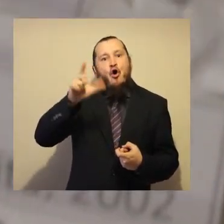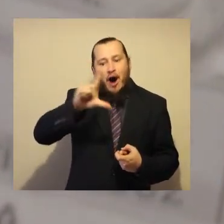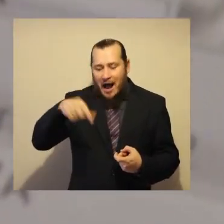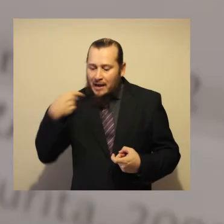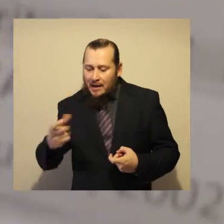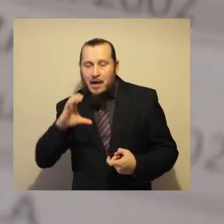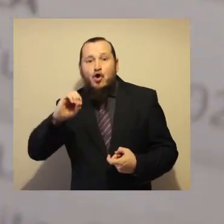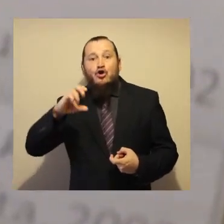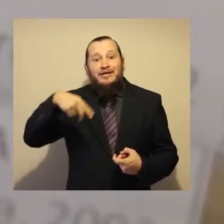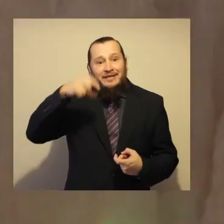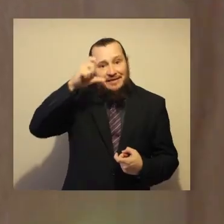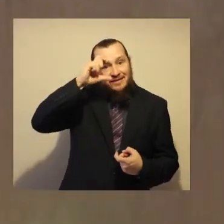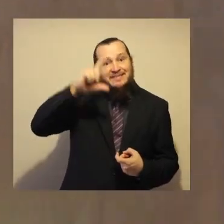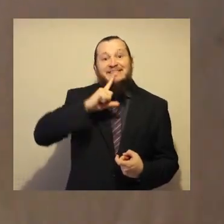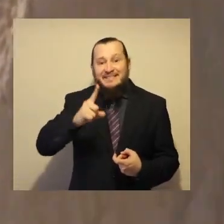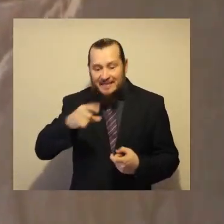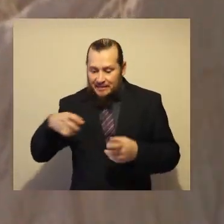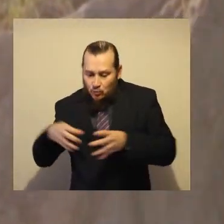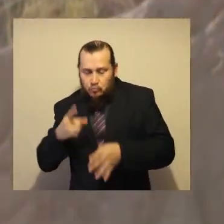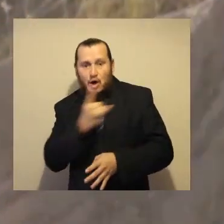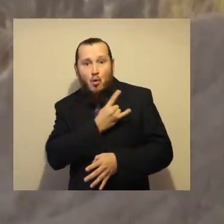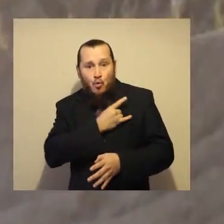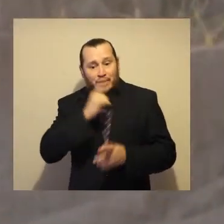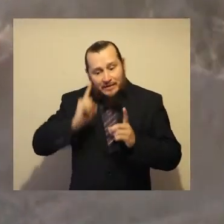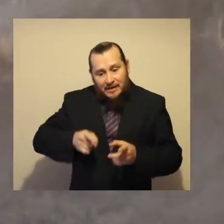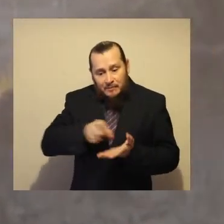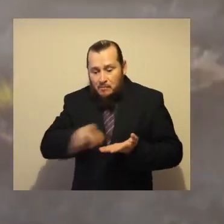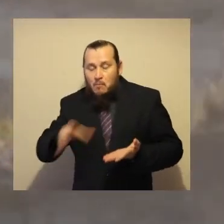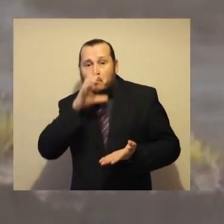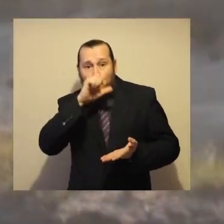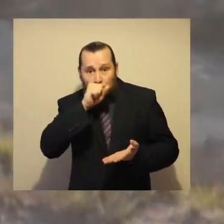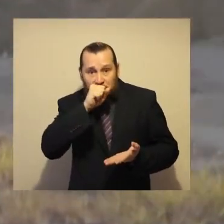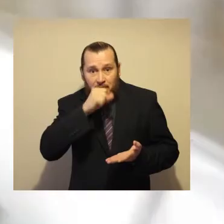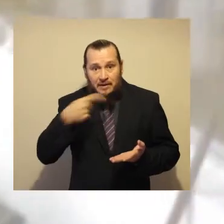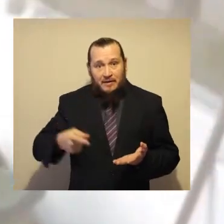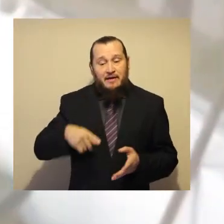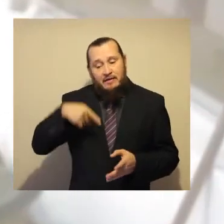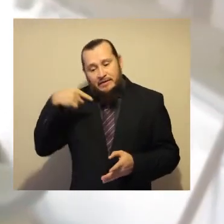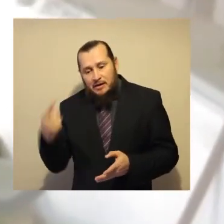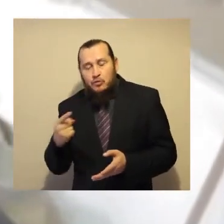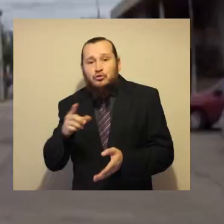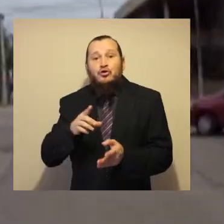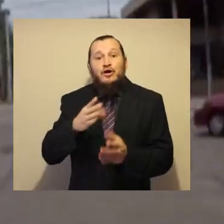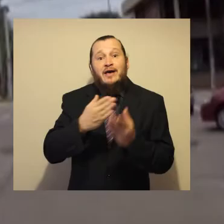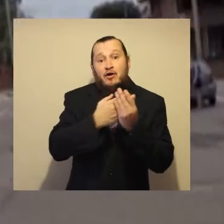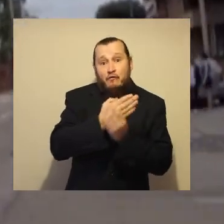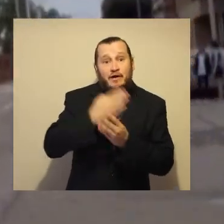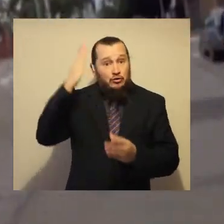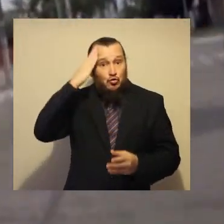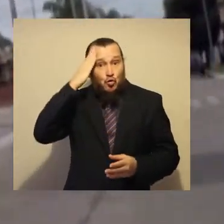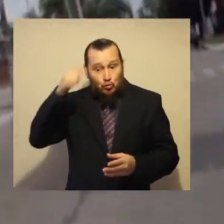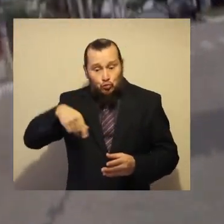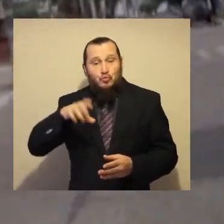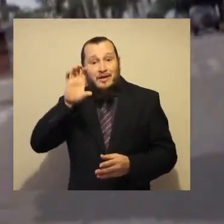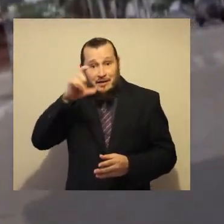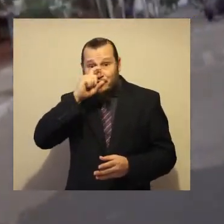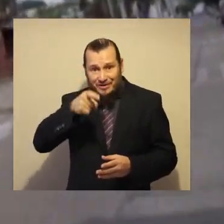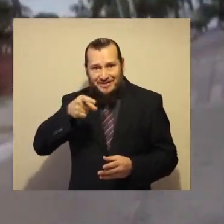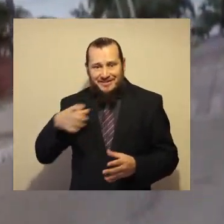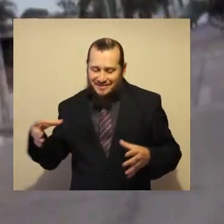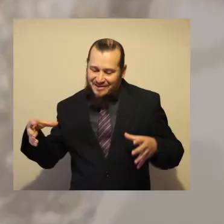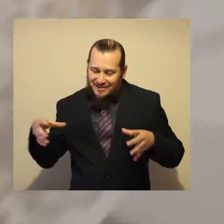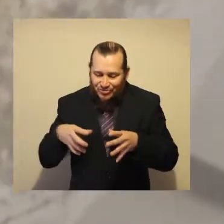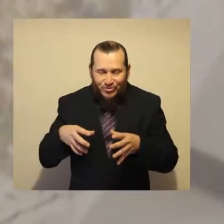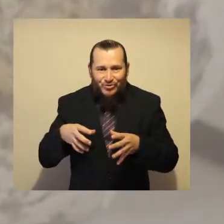UNE, junto con la Asociación Guías del Toropí, la Municipalidad de Bellavista y el Instituto de Cultura de la provincia de